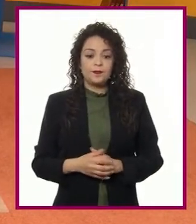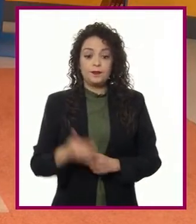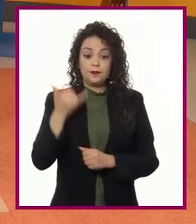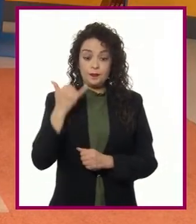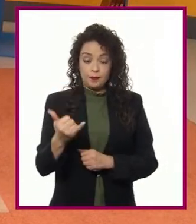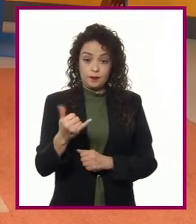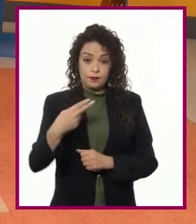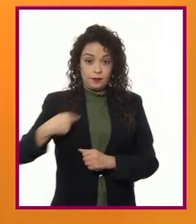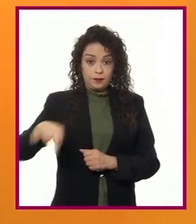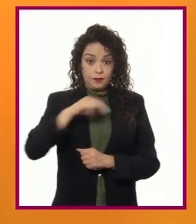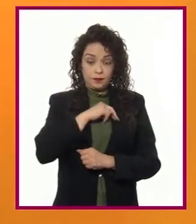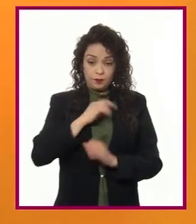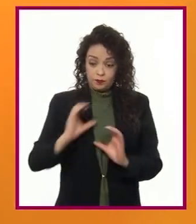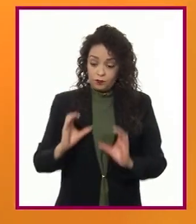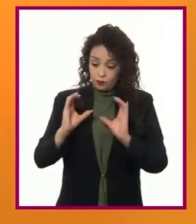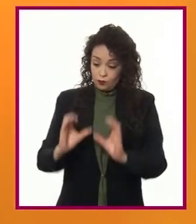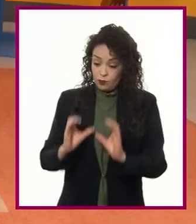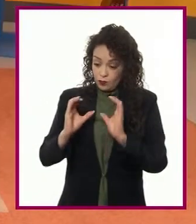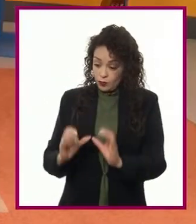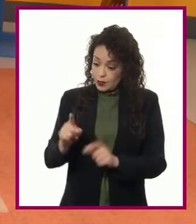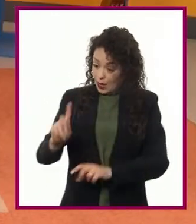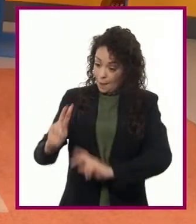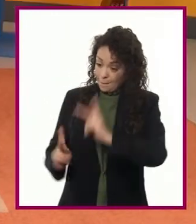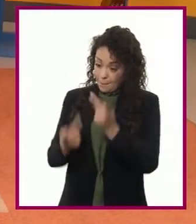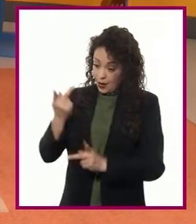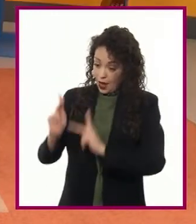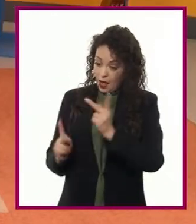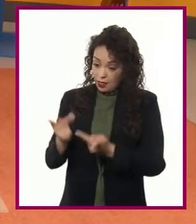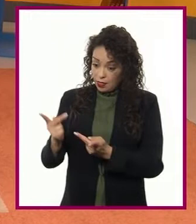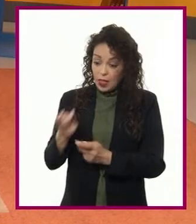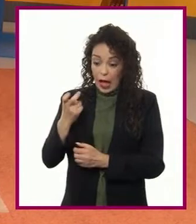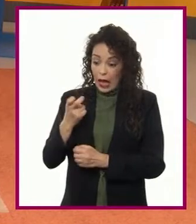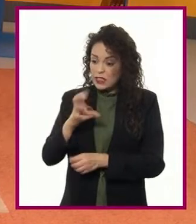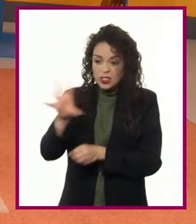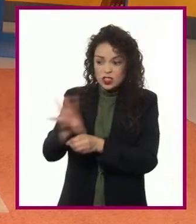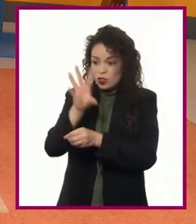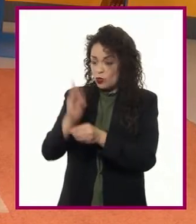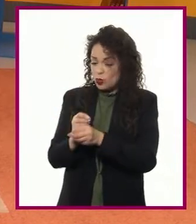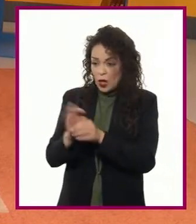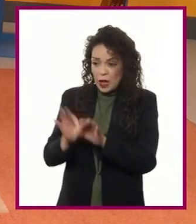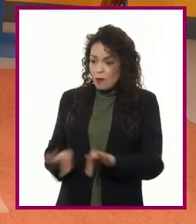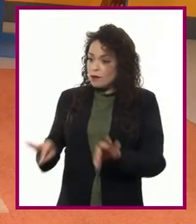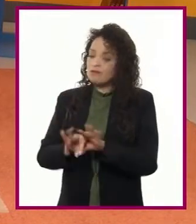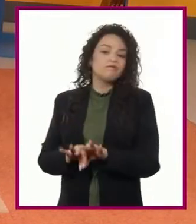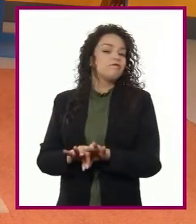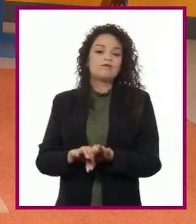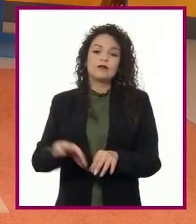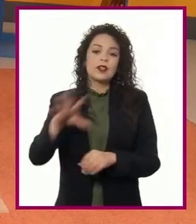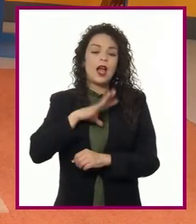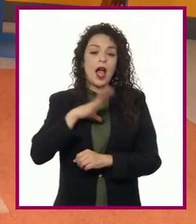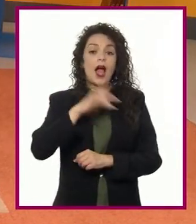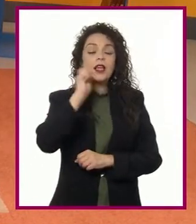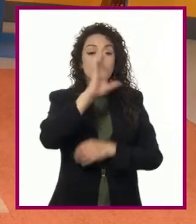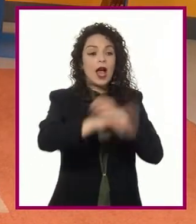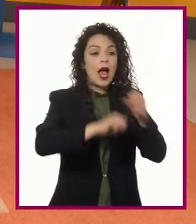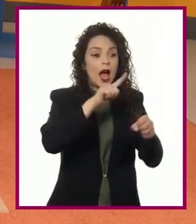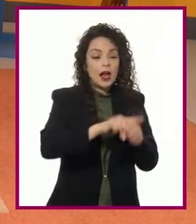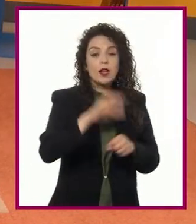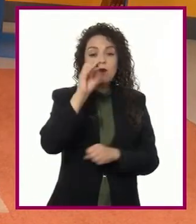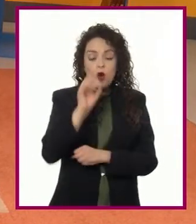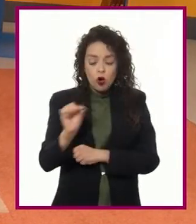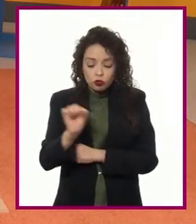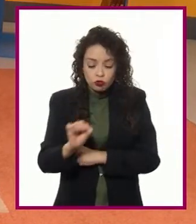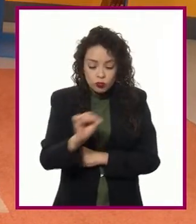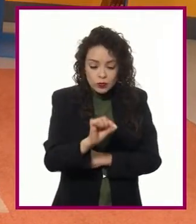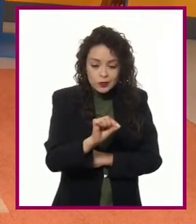que nosotros les damos a las plantas no lo es todo, ya que existen especies de animales e insectos que también